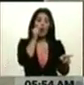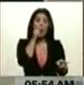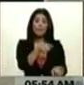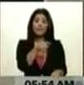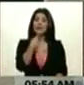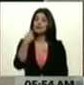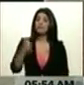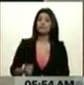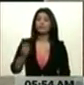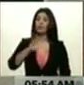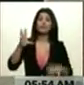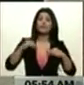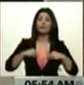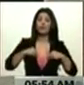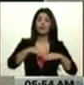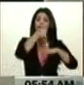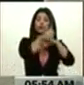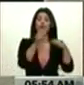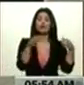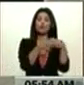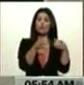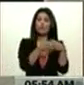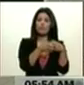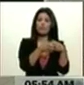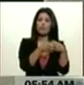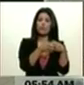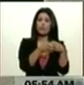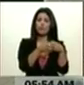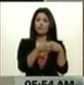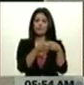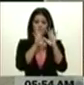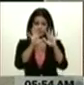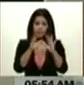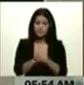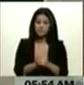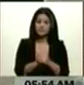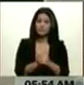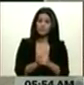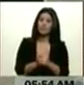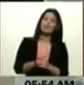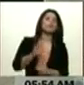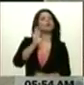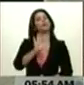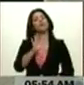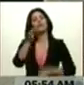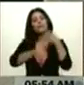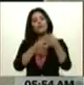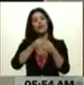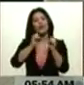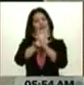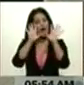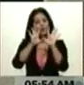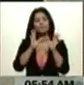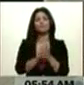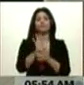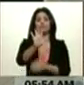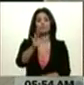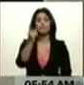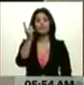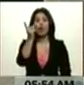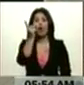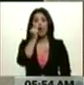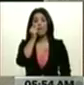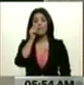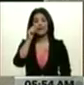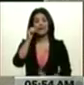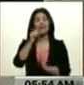rechazó ser el director de ese comité. Y voy a ir más allá. El día que mataron al dirigente